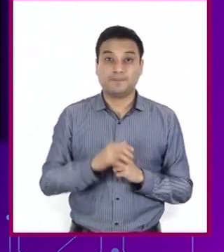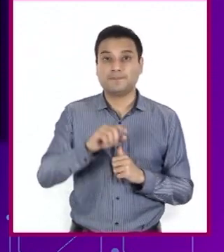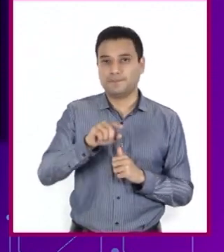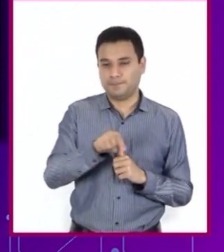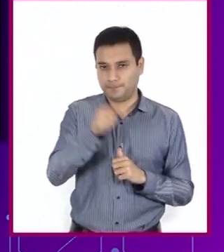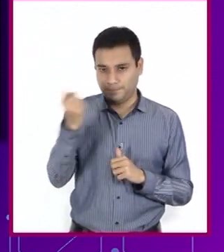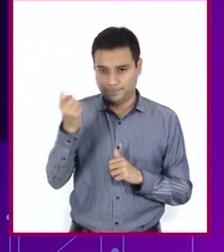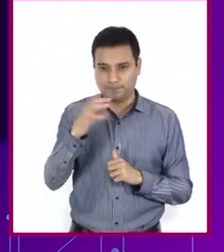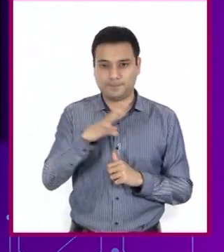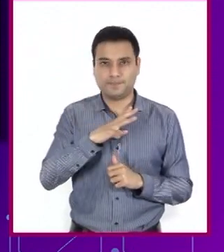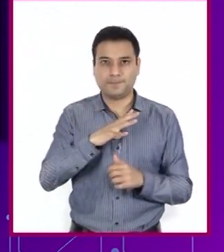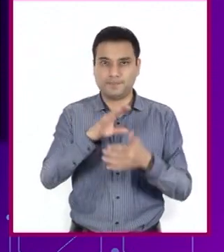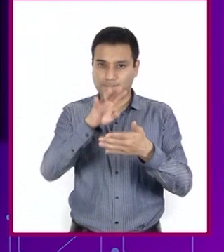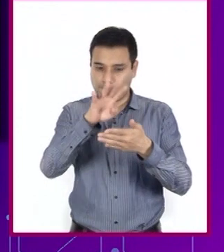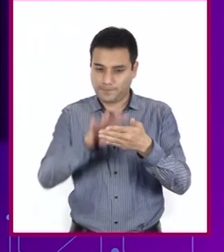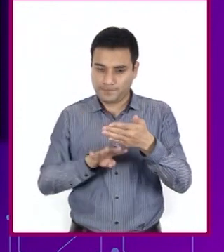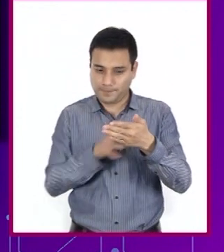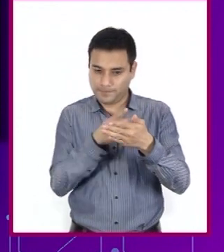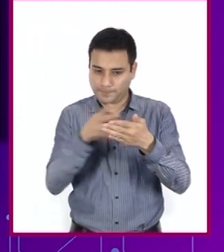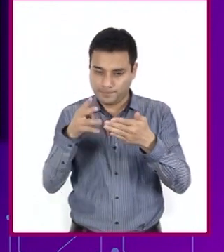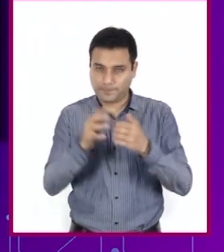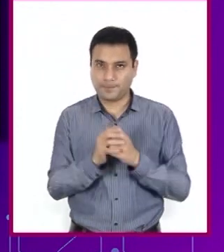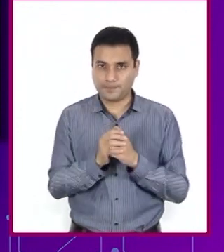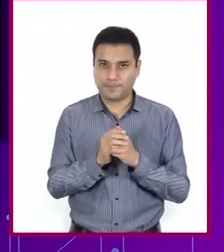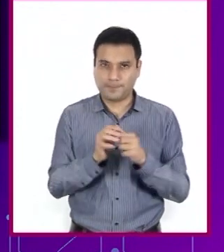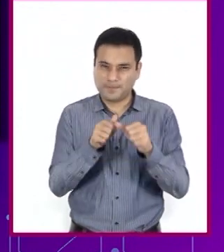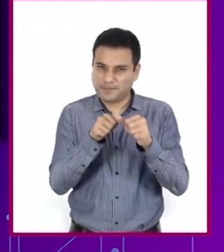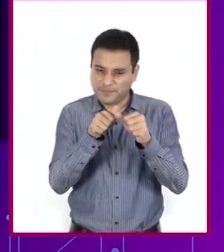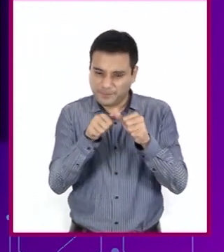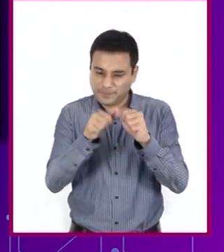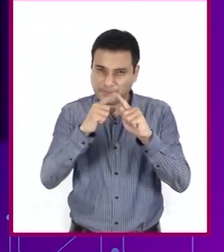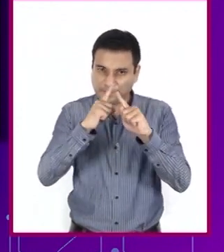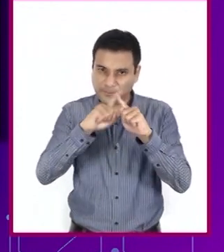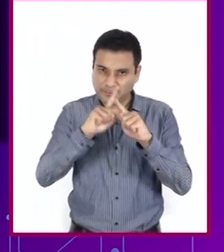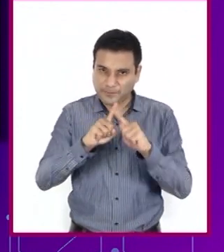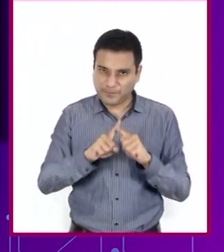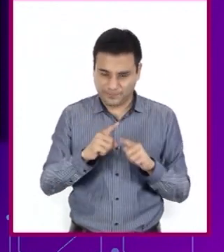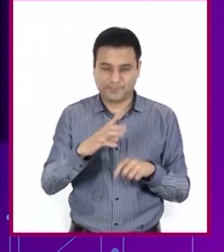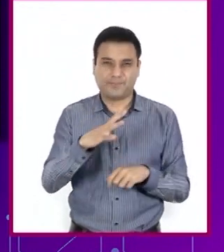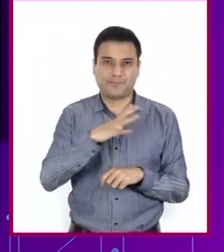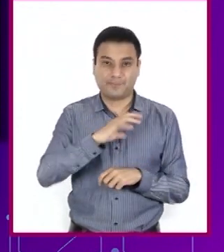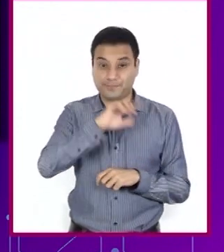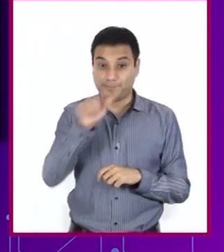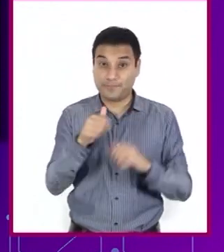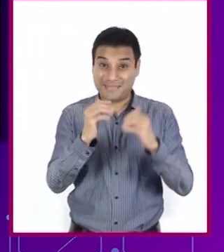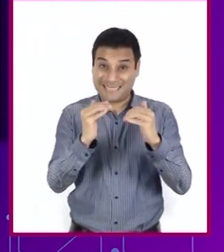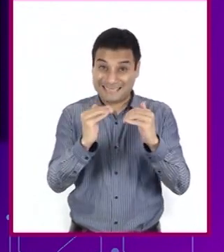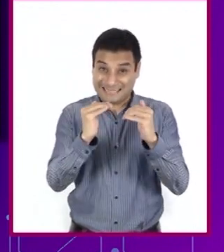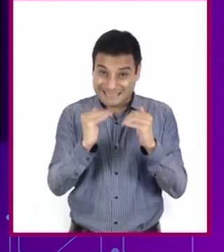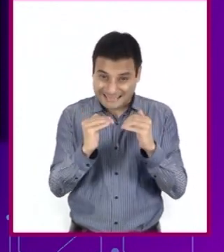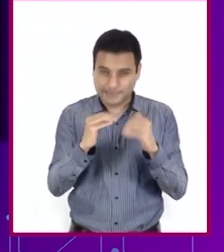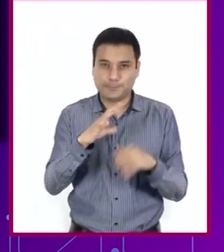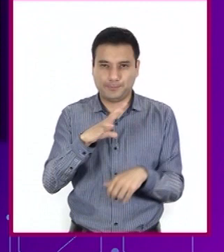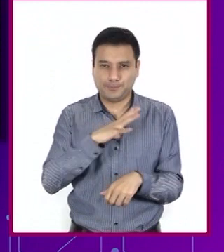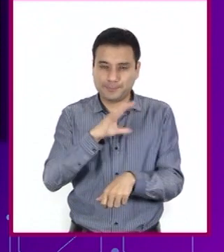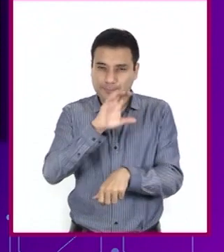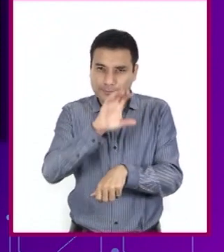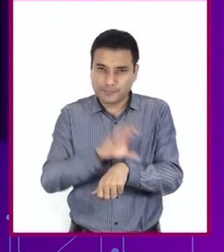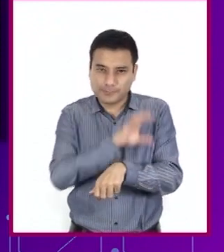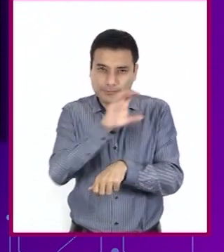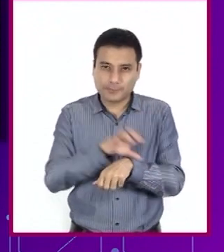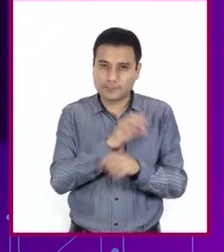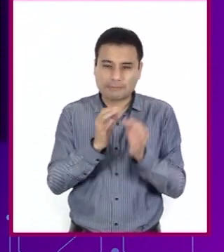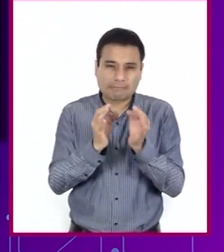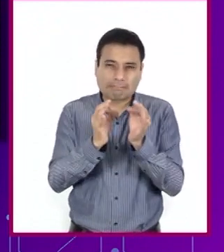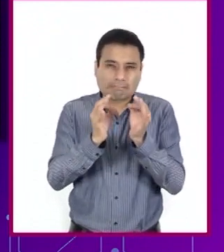periódica con los símbolos de los elementos correspondientes. Y un poco más abajo, la carga neta, es decir, si se trata